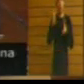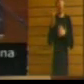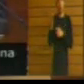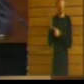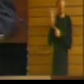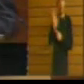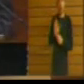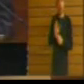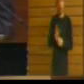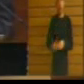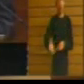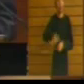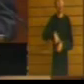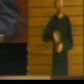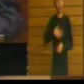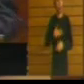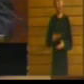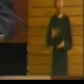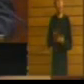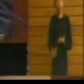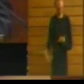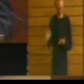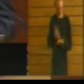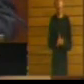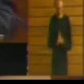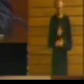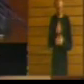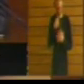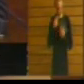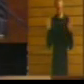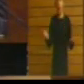consejera, y nosotros lo que volvemos a demandar es que